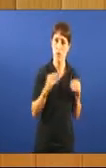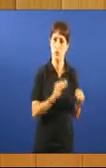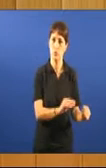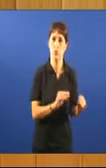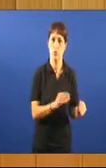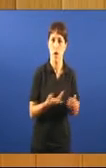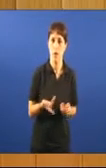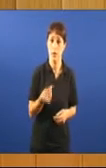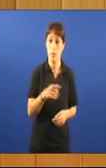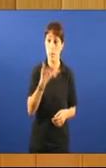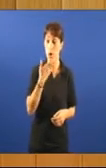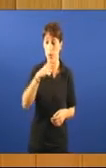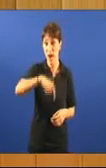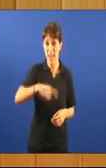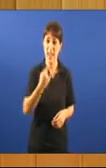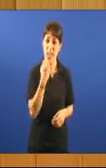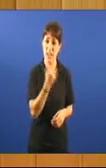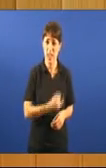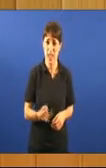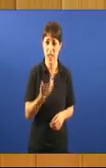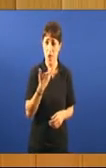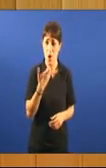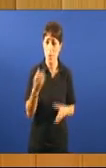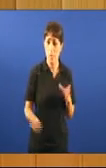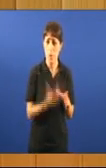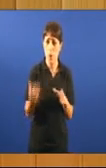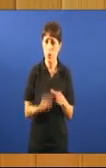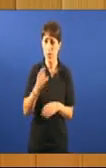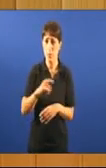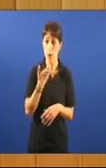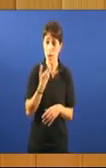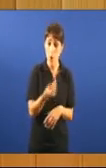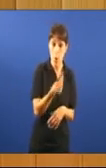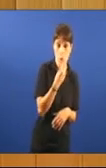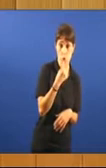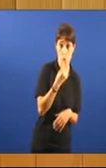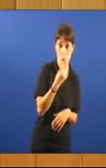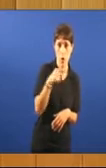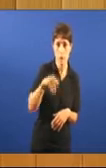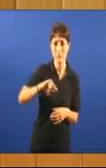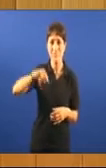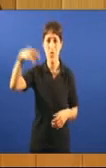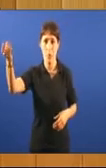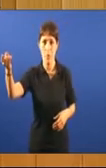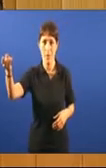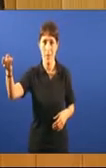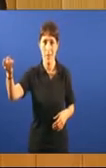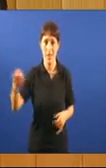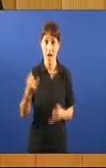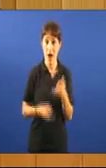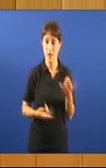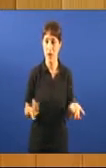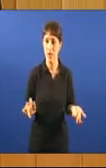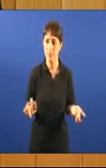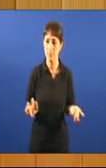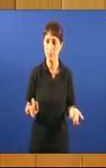o dobre de electricidade da que necesita para o seu consumo interno. Isto nun mundo onde a disponibilidade de enerxía é